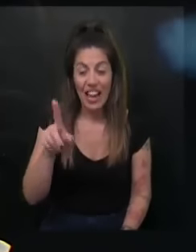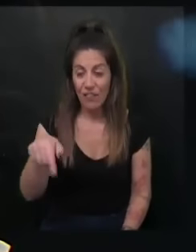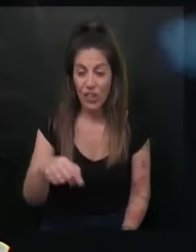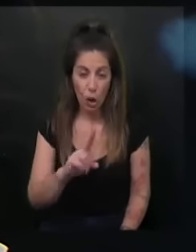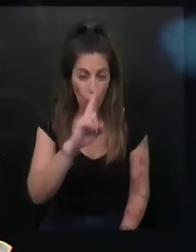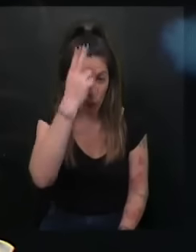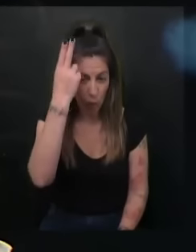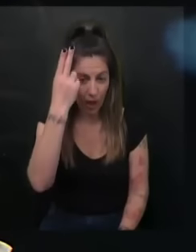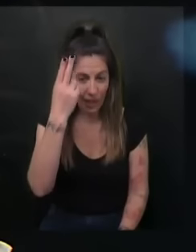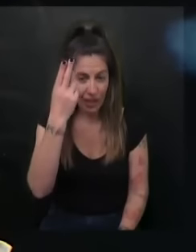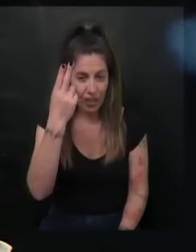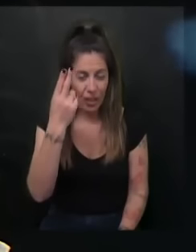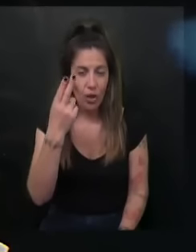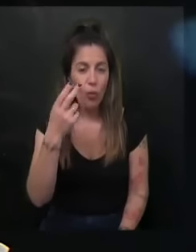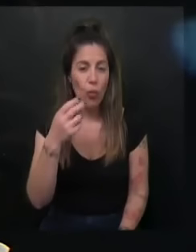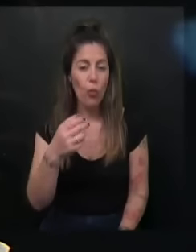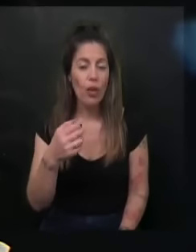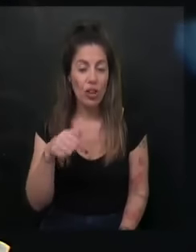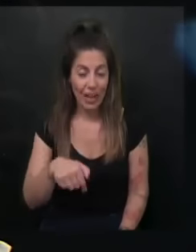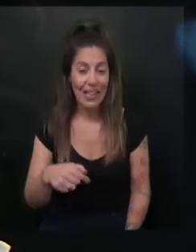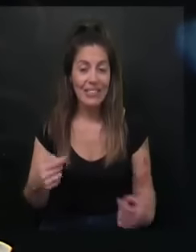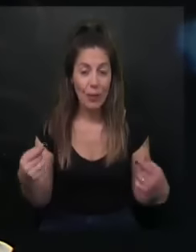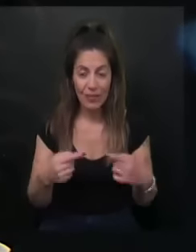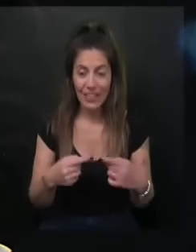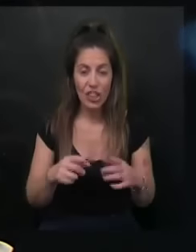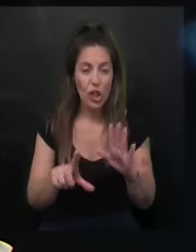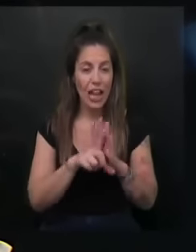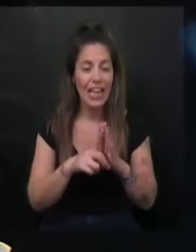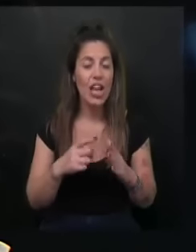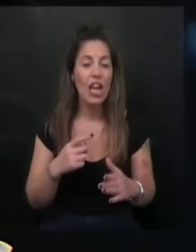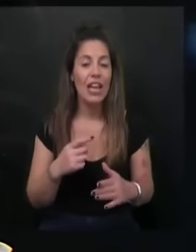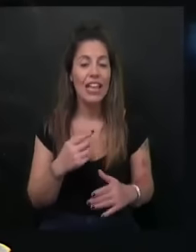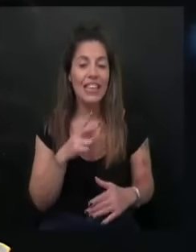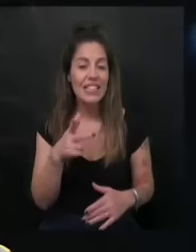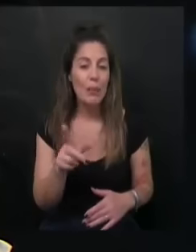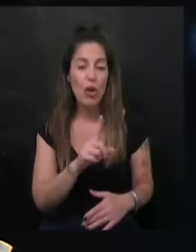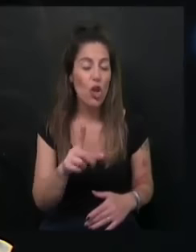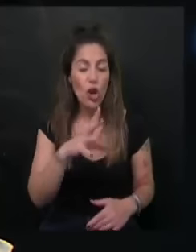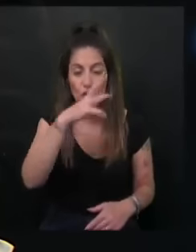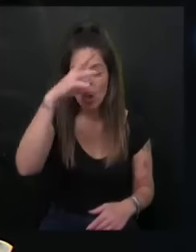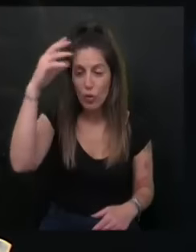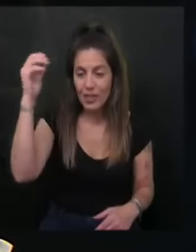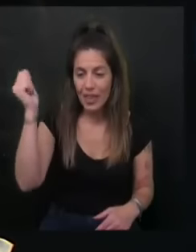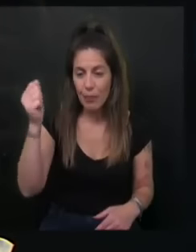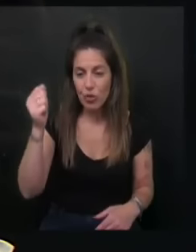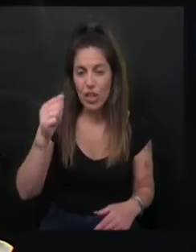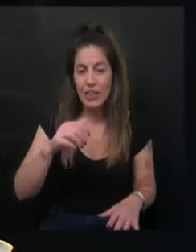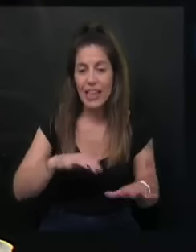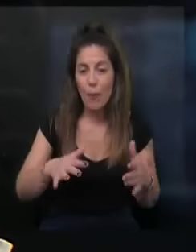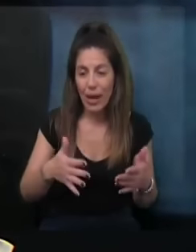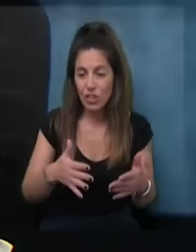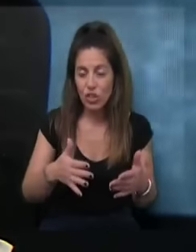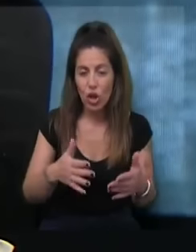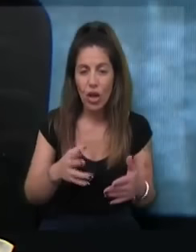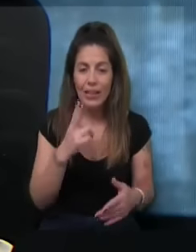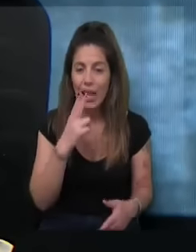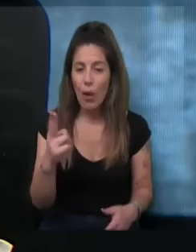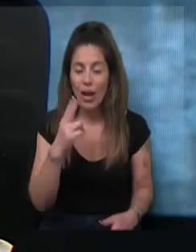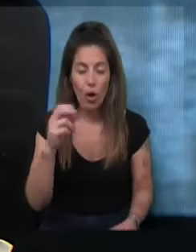Uruguay cuando estábamos debatiendo la ley y él y yo decíamos no nos olvidemos de lo que nos pasó con el tabaco y